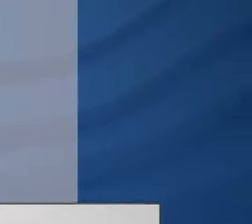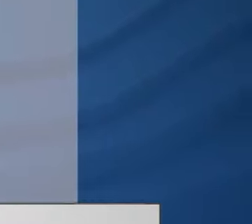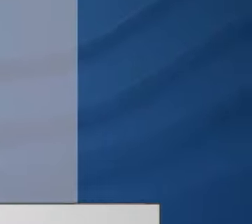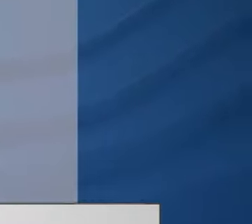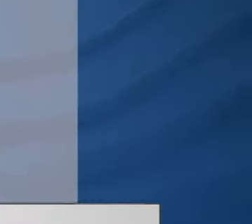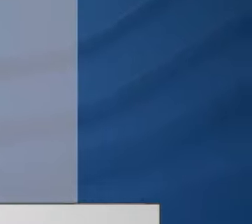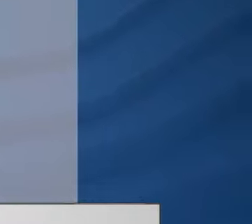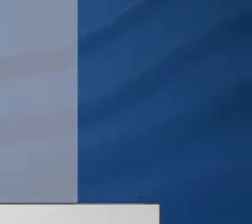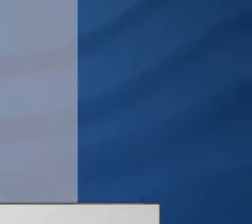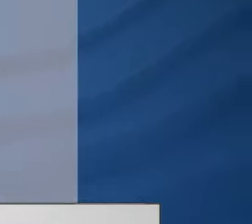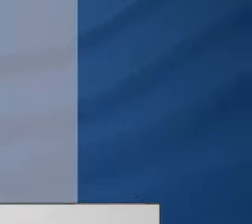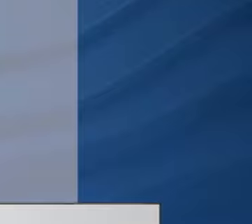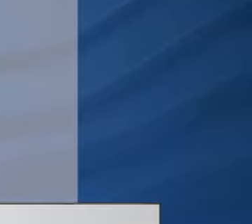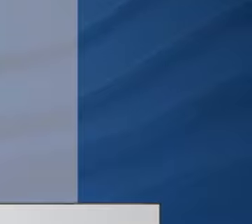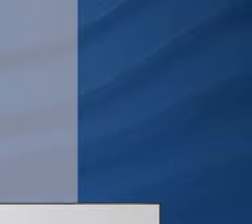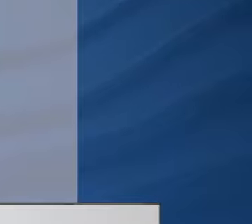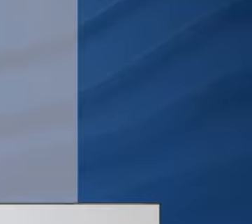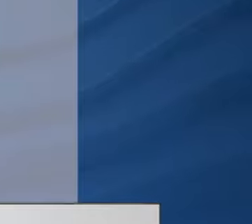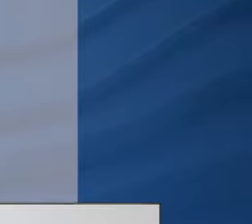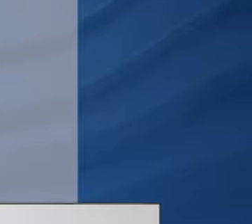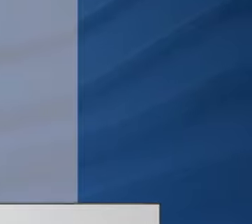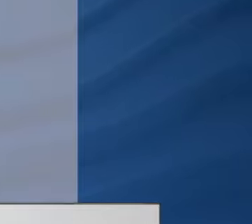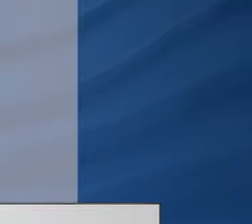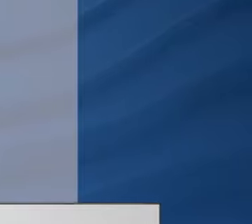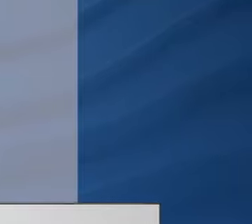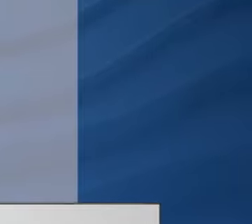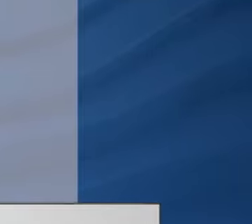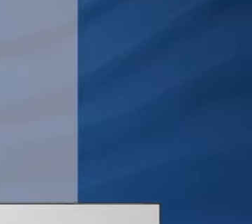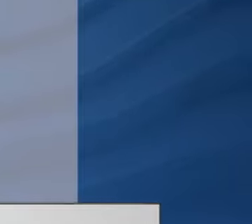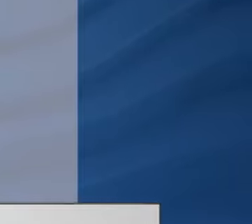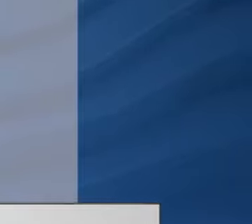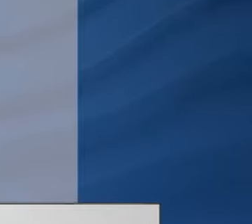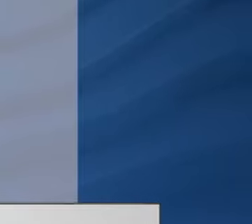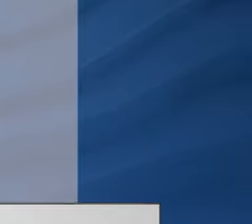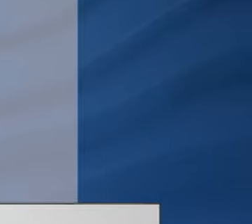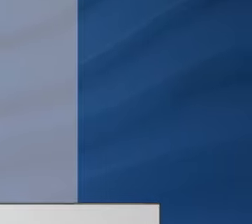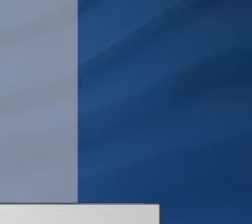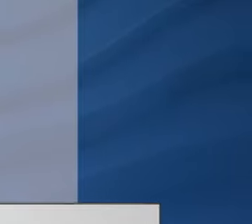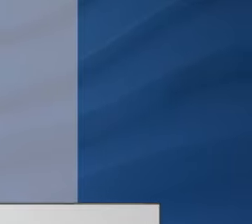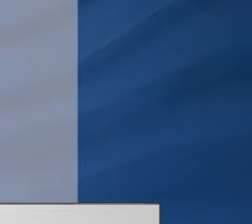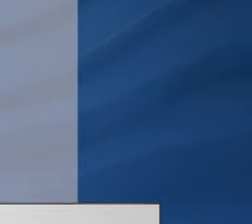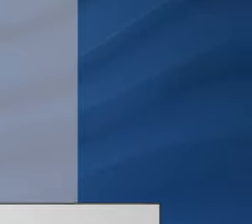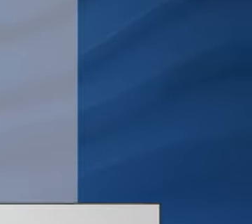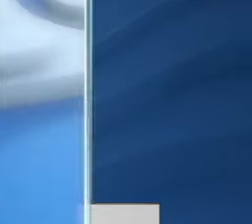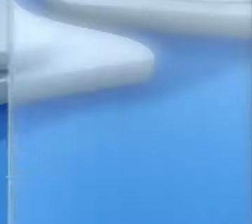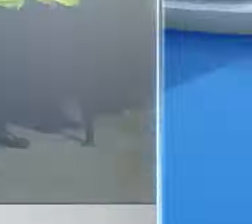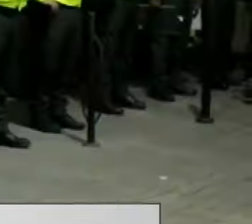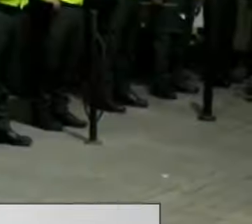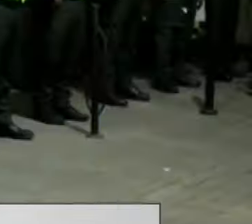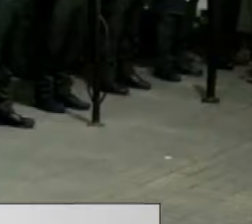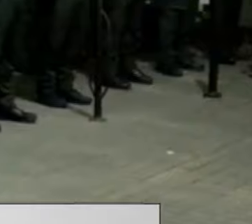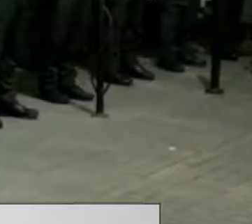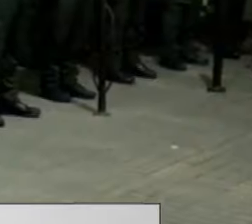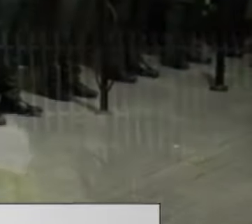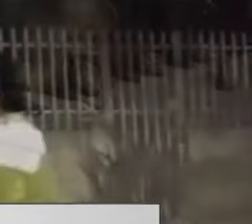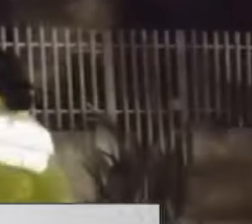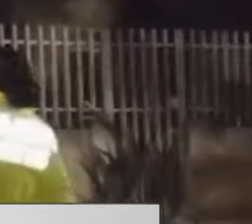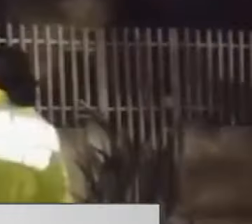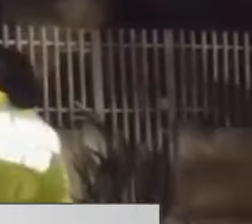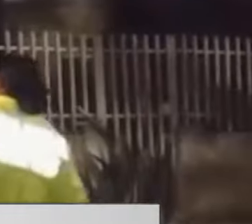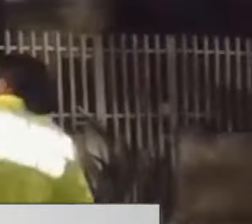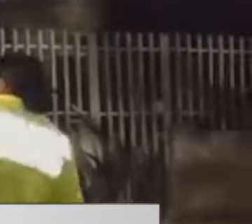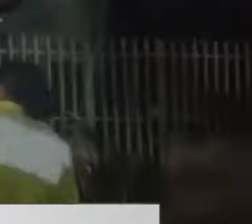Violencia en el estadio Atanasio Girardot de Medellín deja un policía y 25 aficionados heridos. La policía